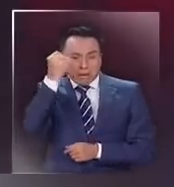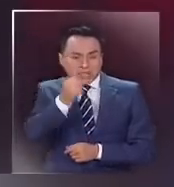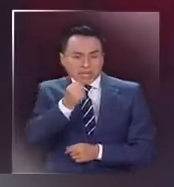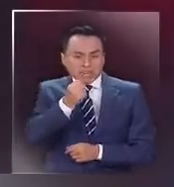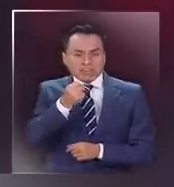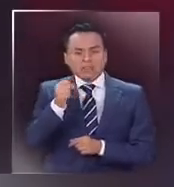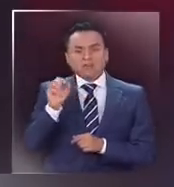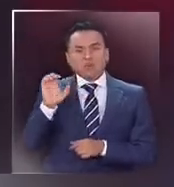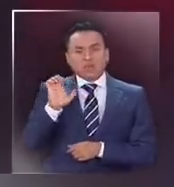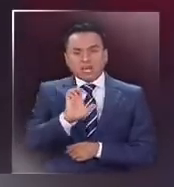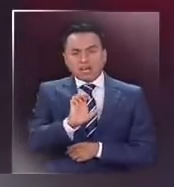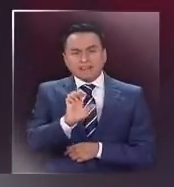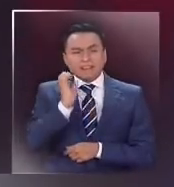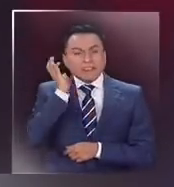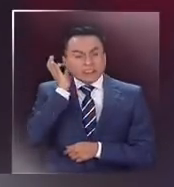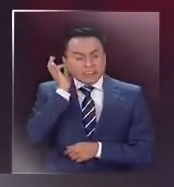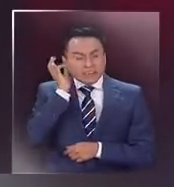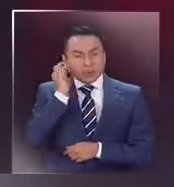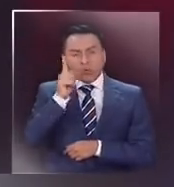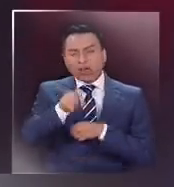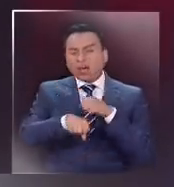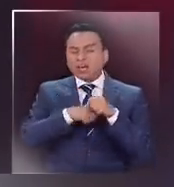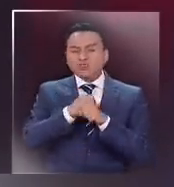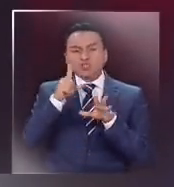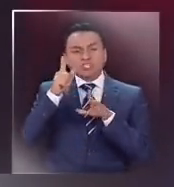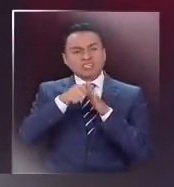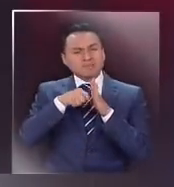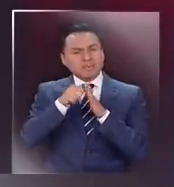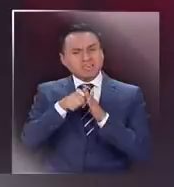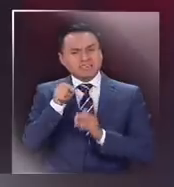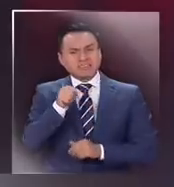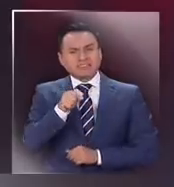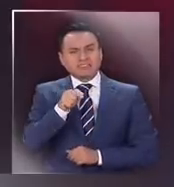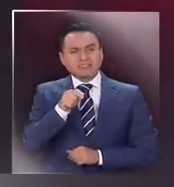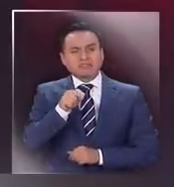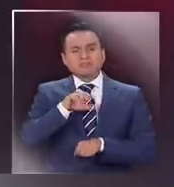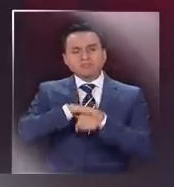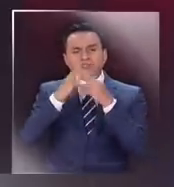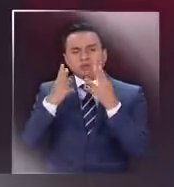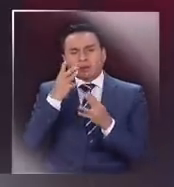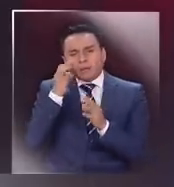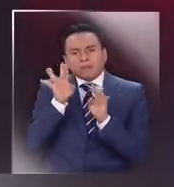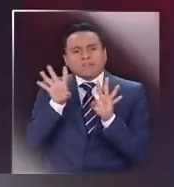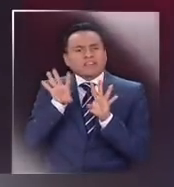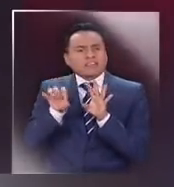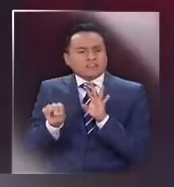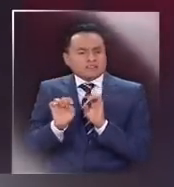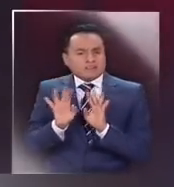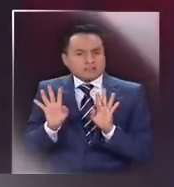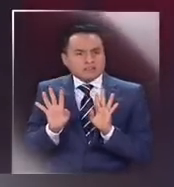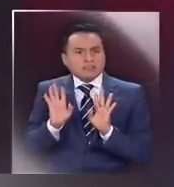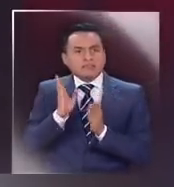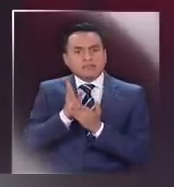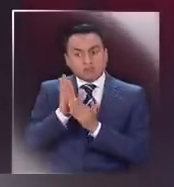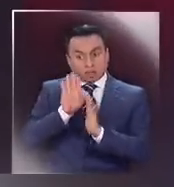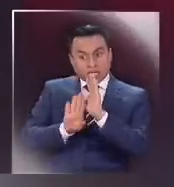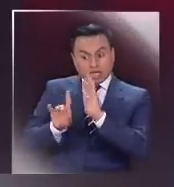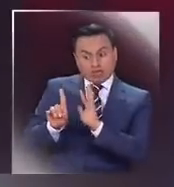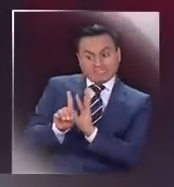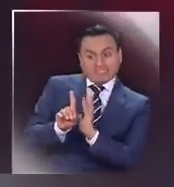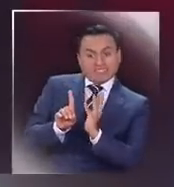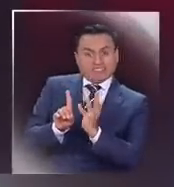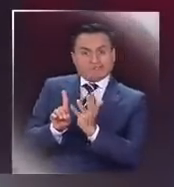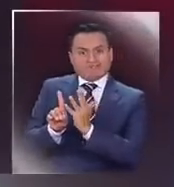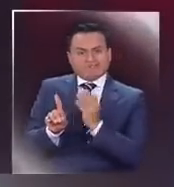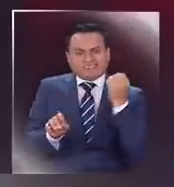y violar a una niña de 1 año y 7 meses quedó en prisión preventiva y debió ser protegido para evitar